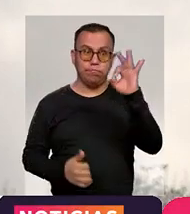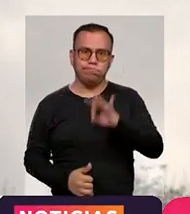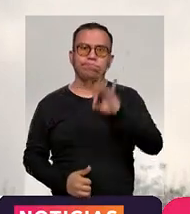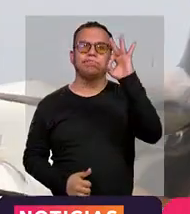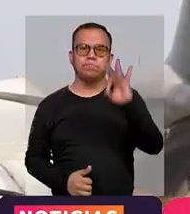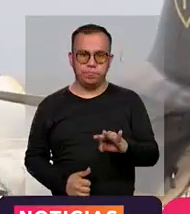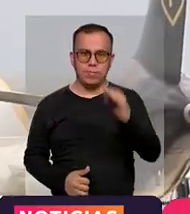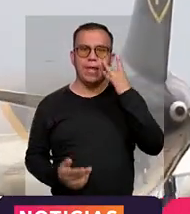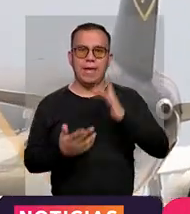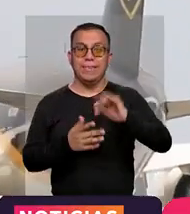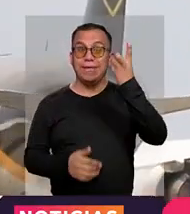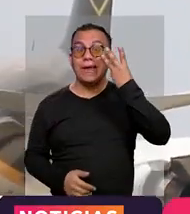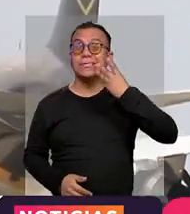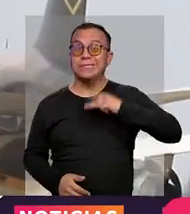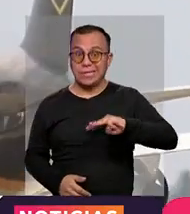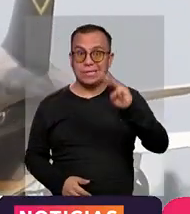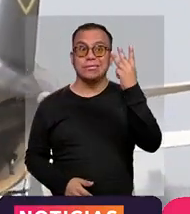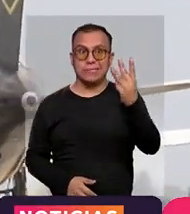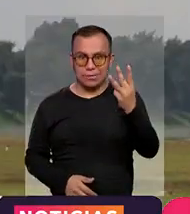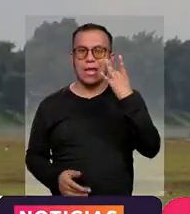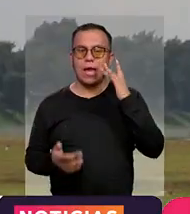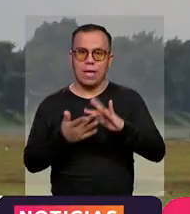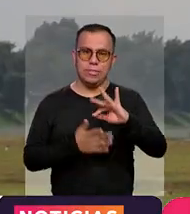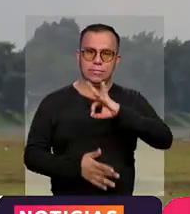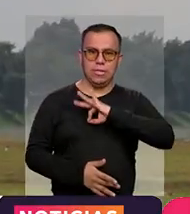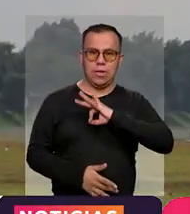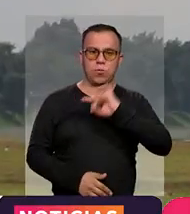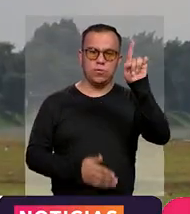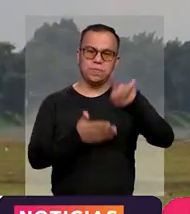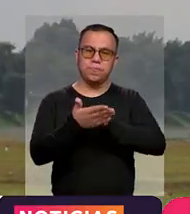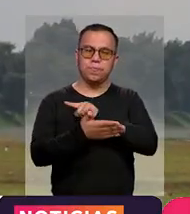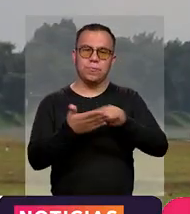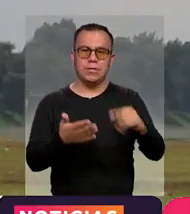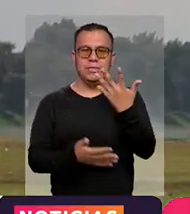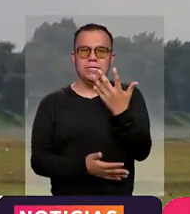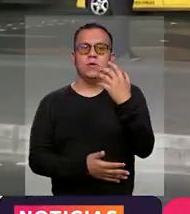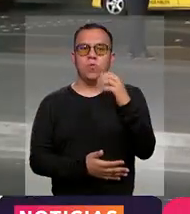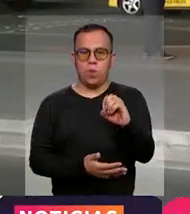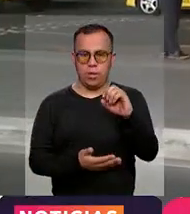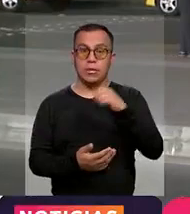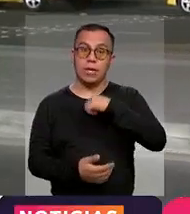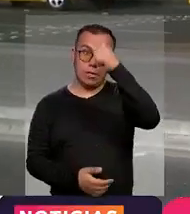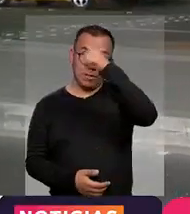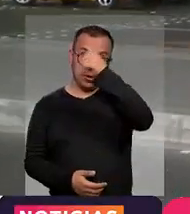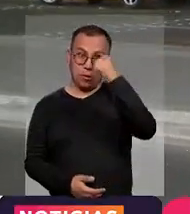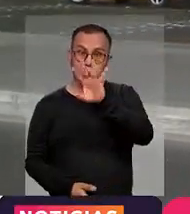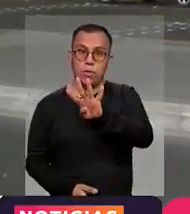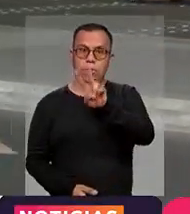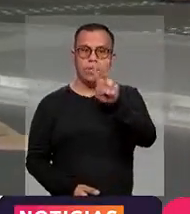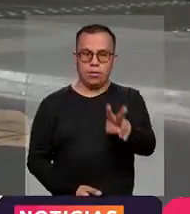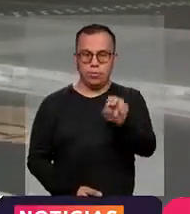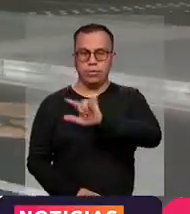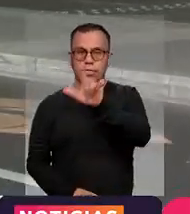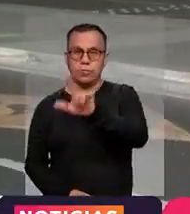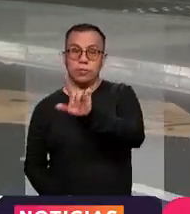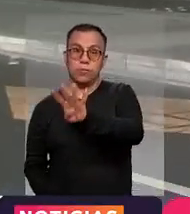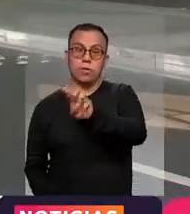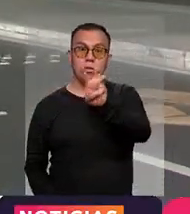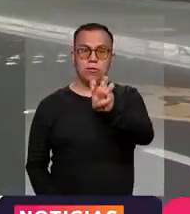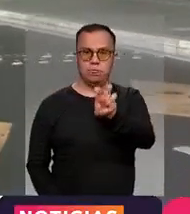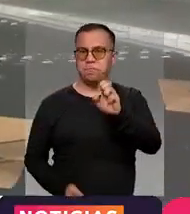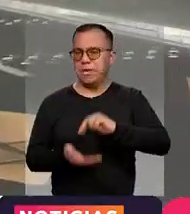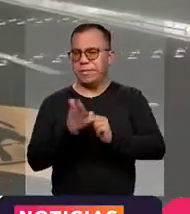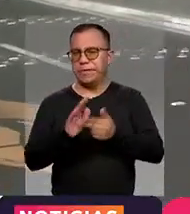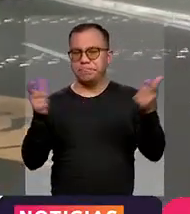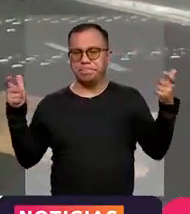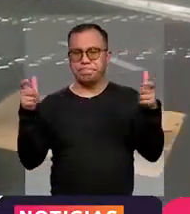mantuvo durante los 3 días del Puente de Reyes. El sábado fueron cancelados 50 vuelos, el domingo 42 y el lunes 48. Se espera